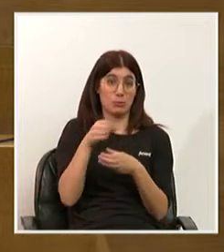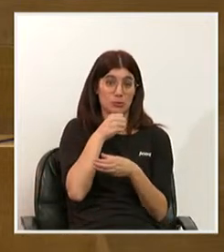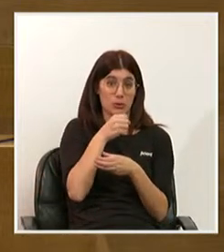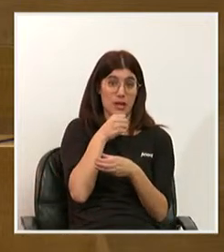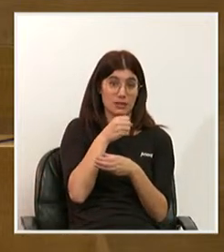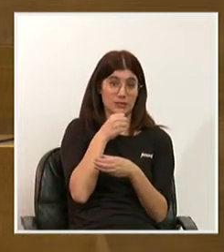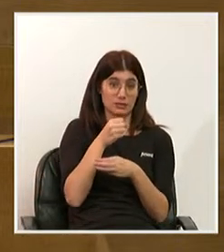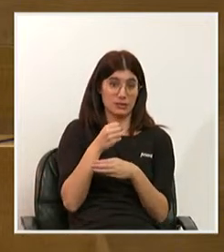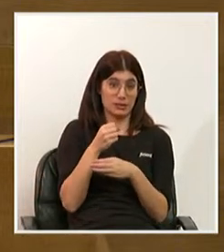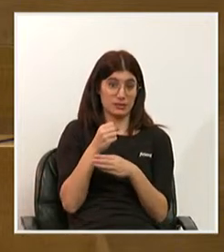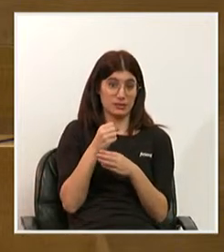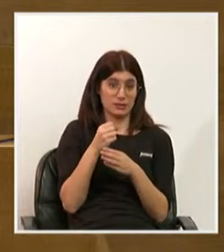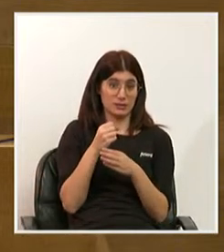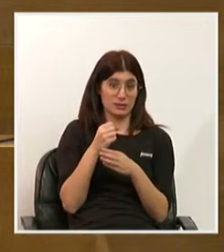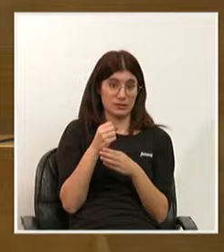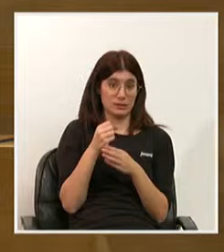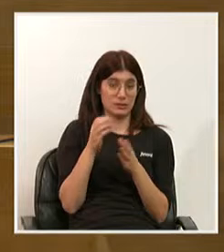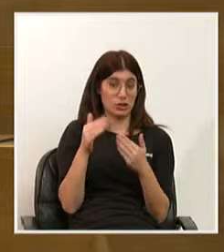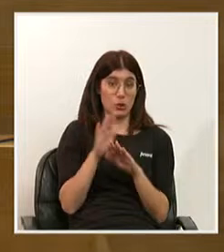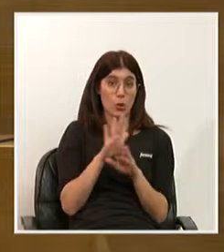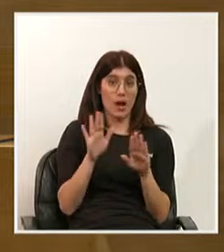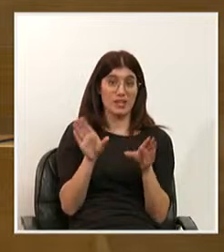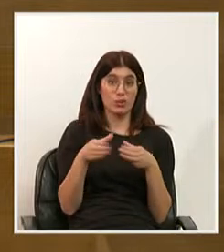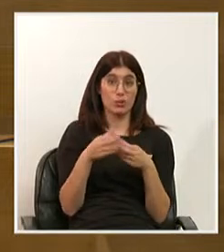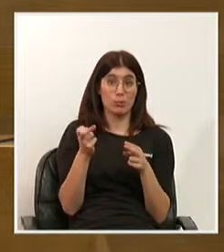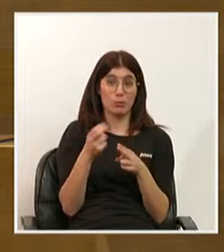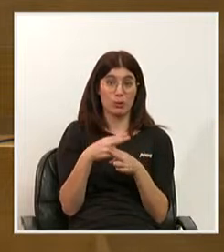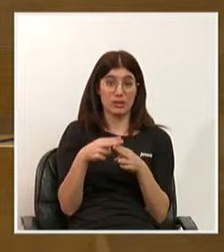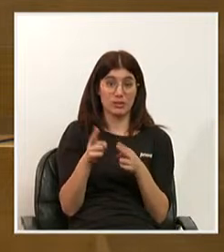socialista no hay partido